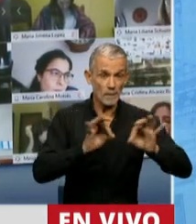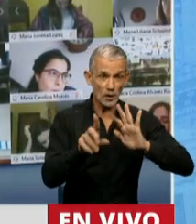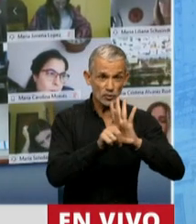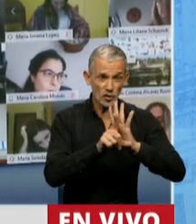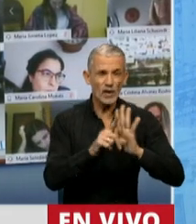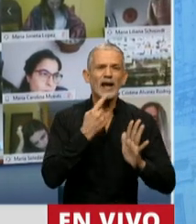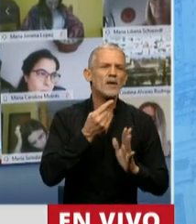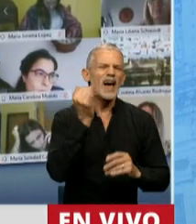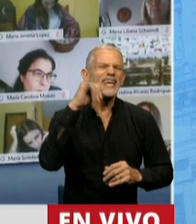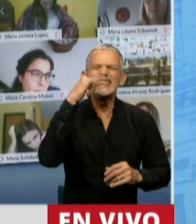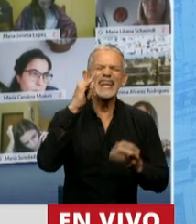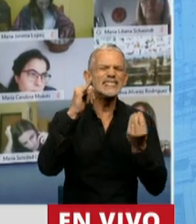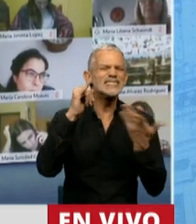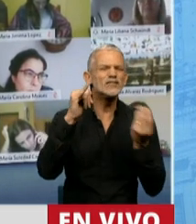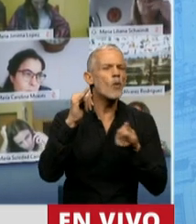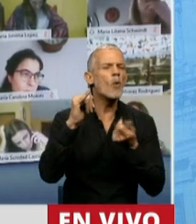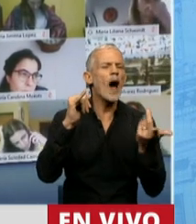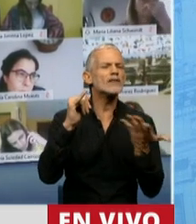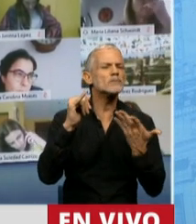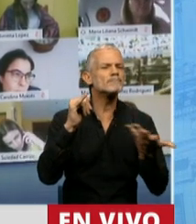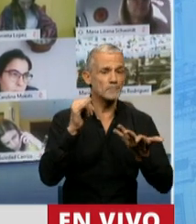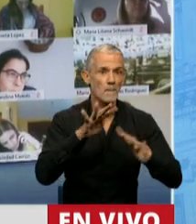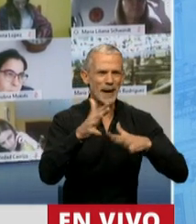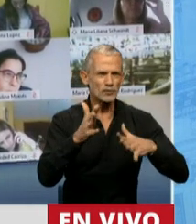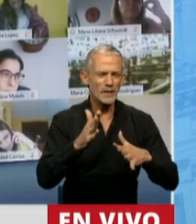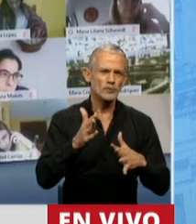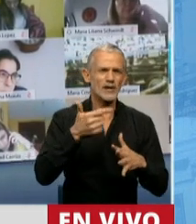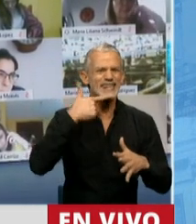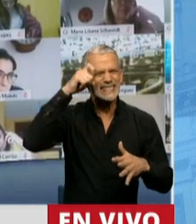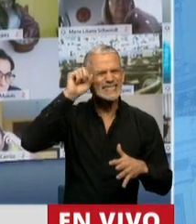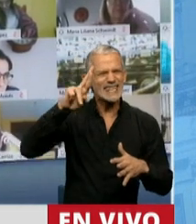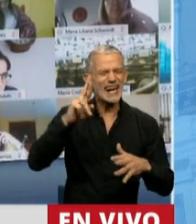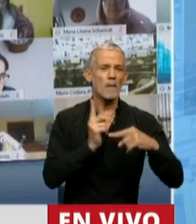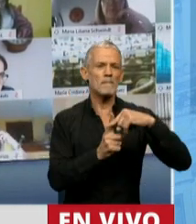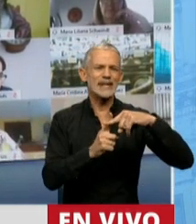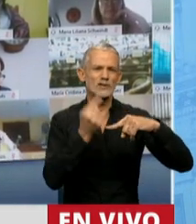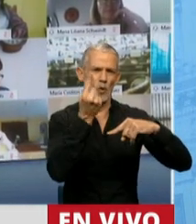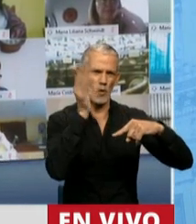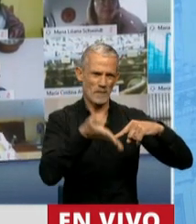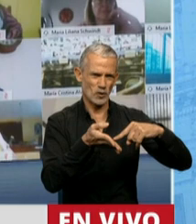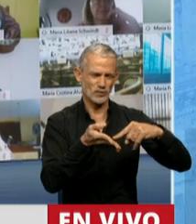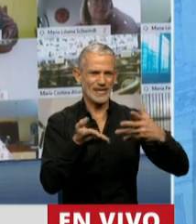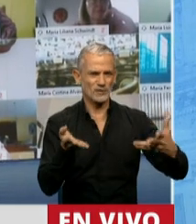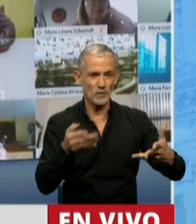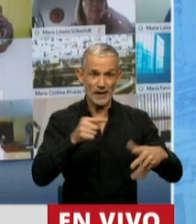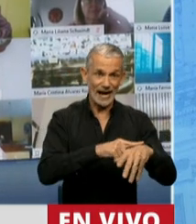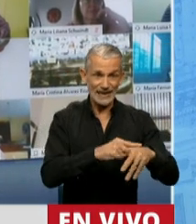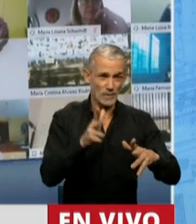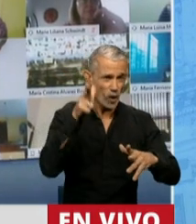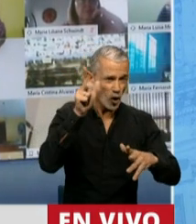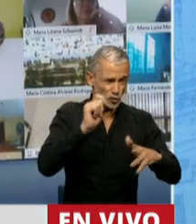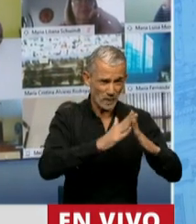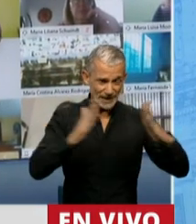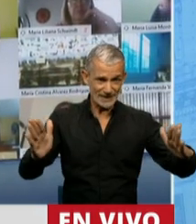proponía una tasa de interés eh equivalente a cer más un punto para este tiempo de los 8